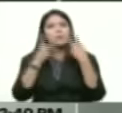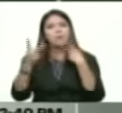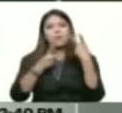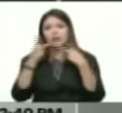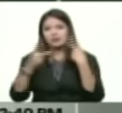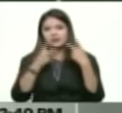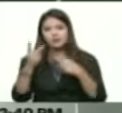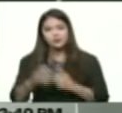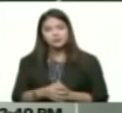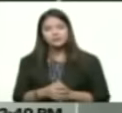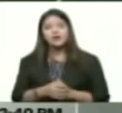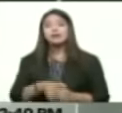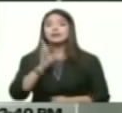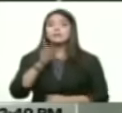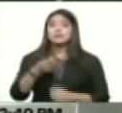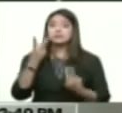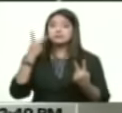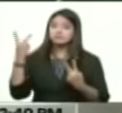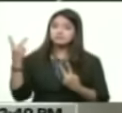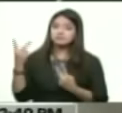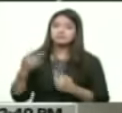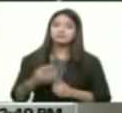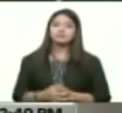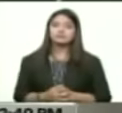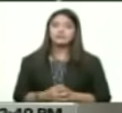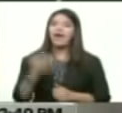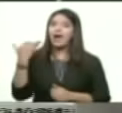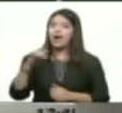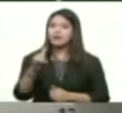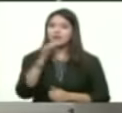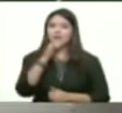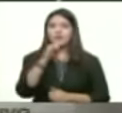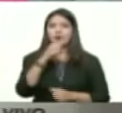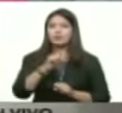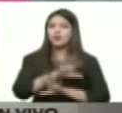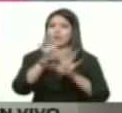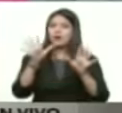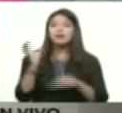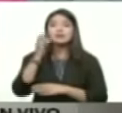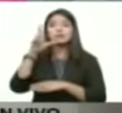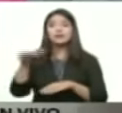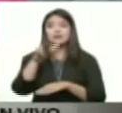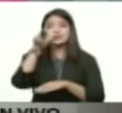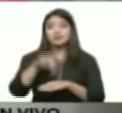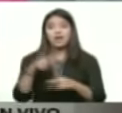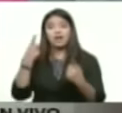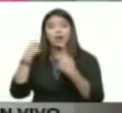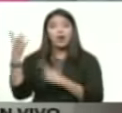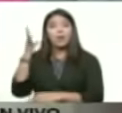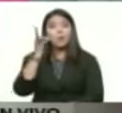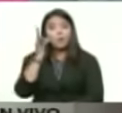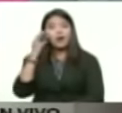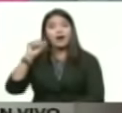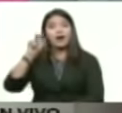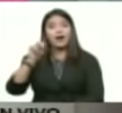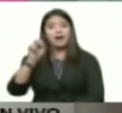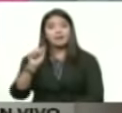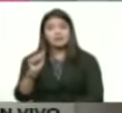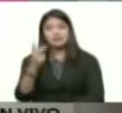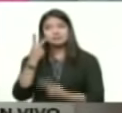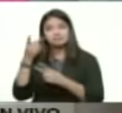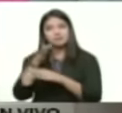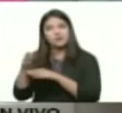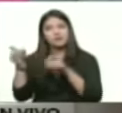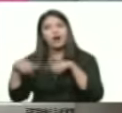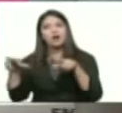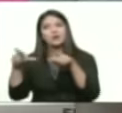Por su parte, a las afueras también hay información, a las afueras de la Asamblea Nacional. Ana Rosa García se encuentra en el lugar